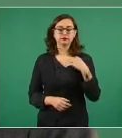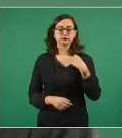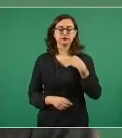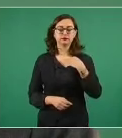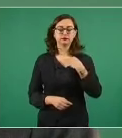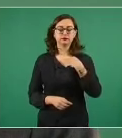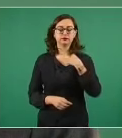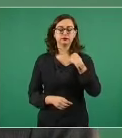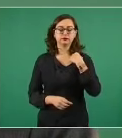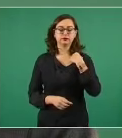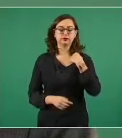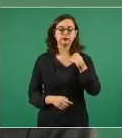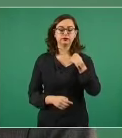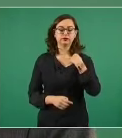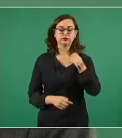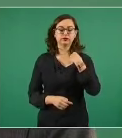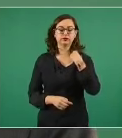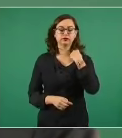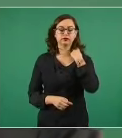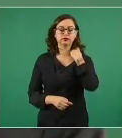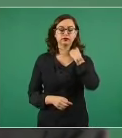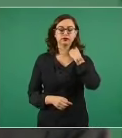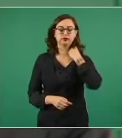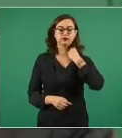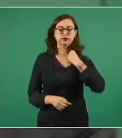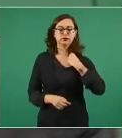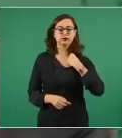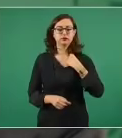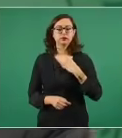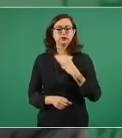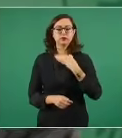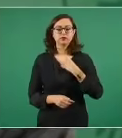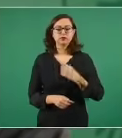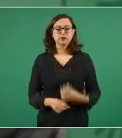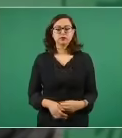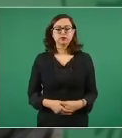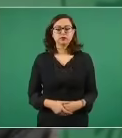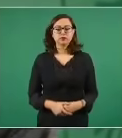histórica. Son dos grandes civilizaciones.